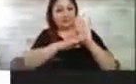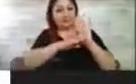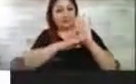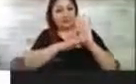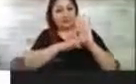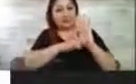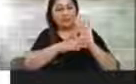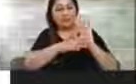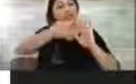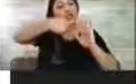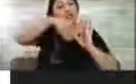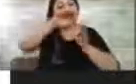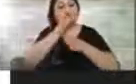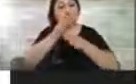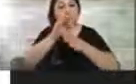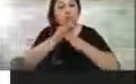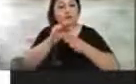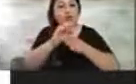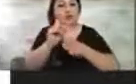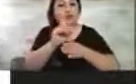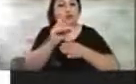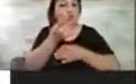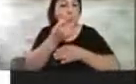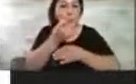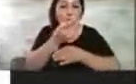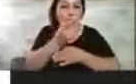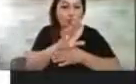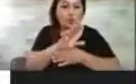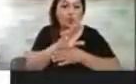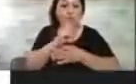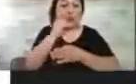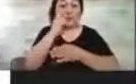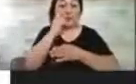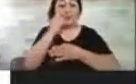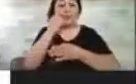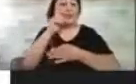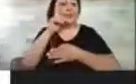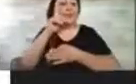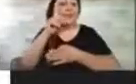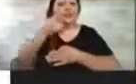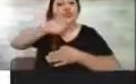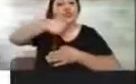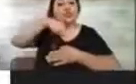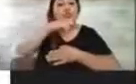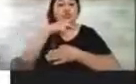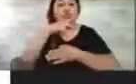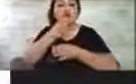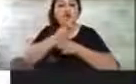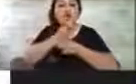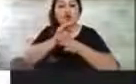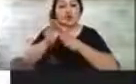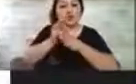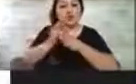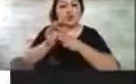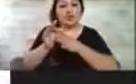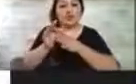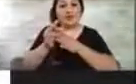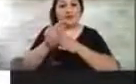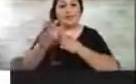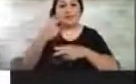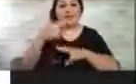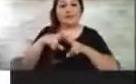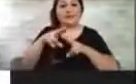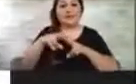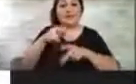únicos, no son excluyentes tampoco, pero nosotros los recomendamos para hacer que todas las